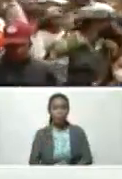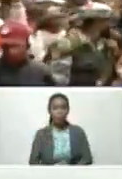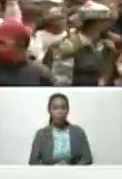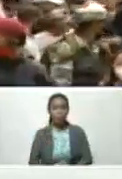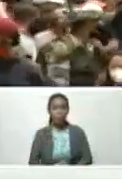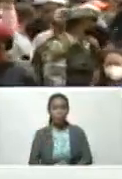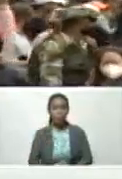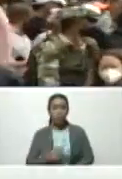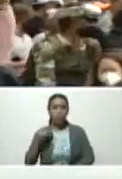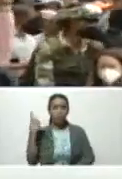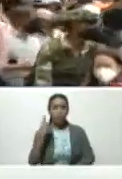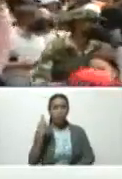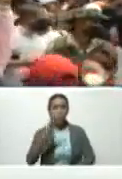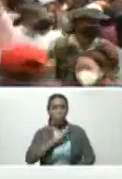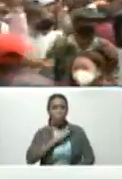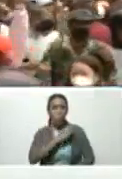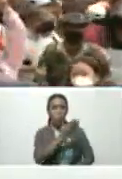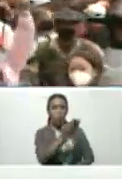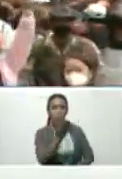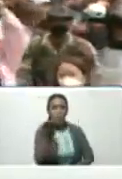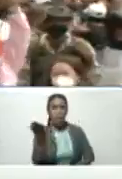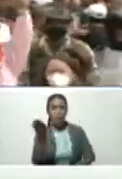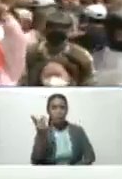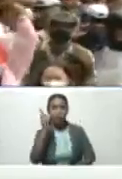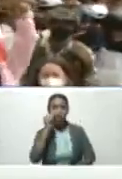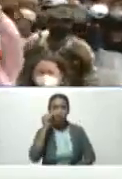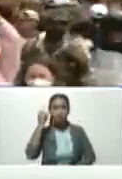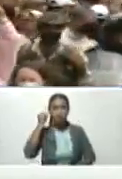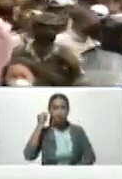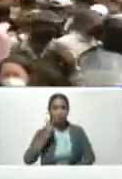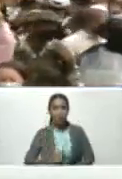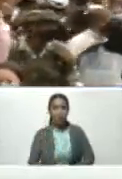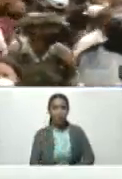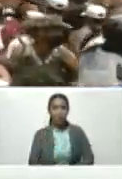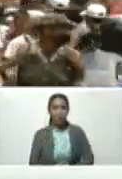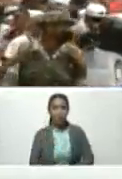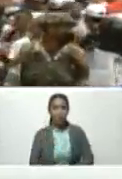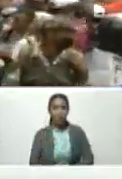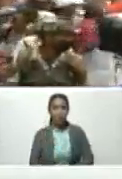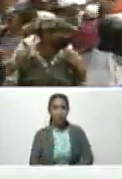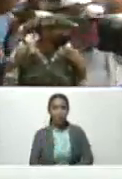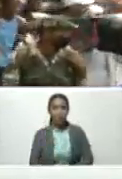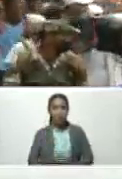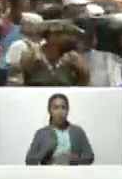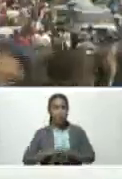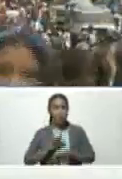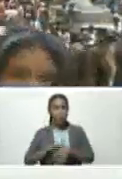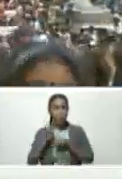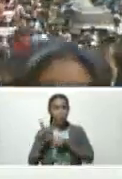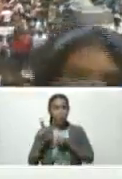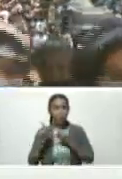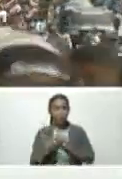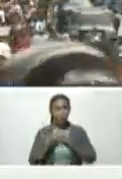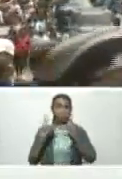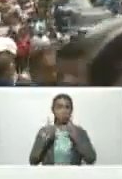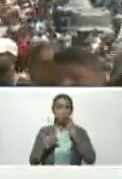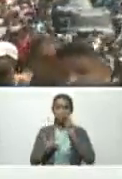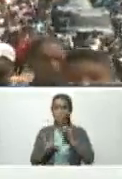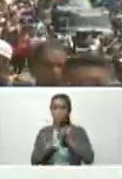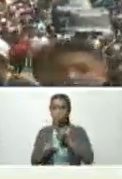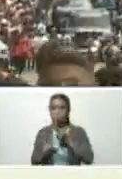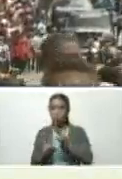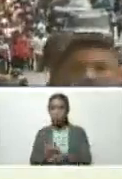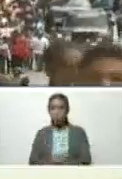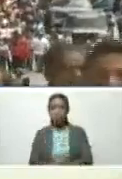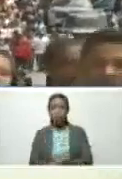Solo les pertenece a ustedes, muchachos y muchachas. Por eso, qué impresionante